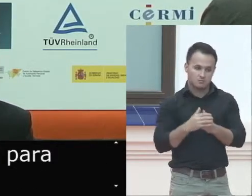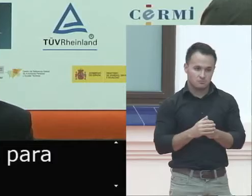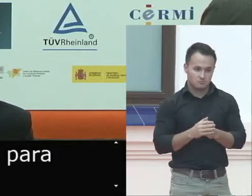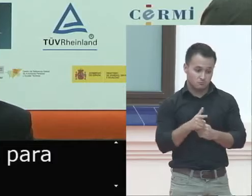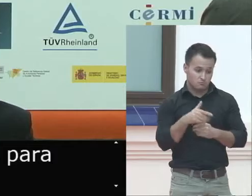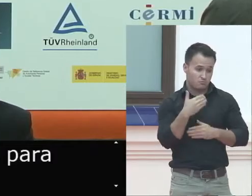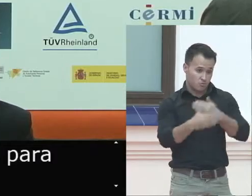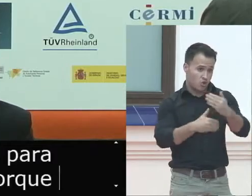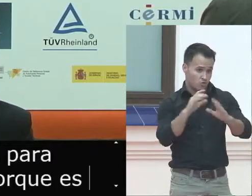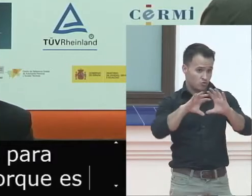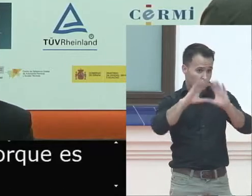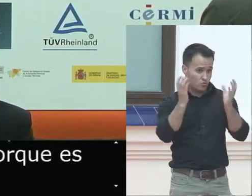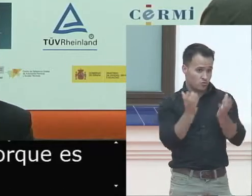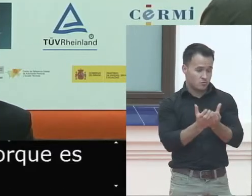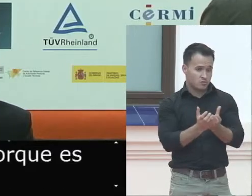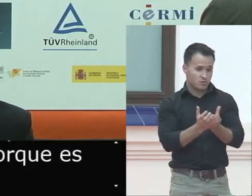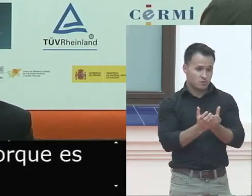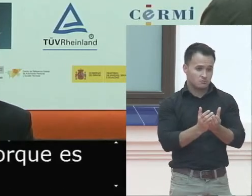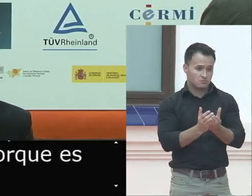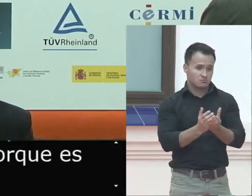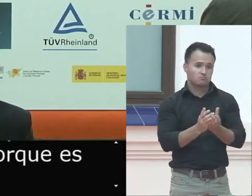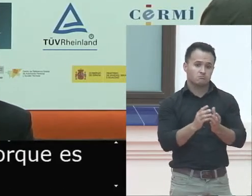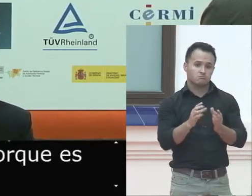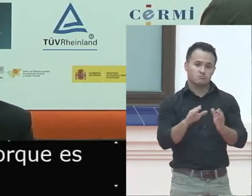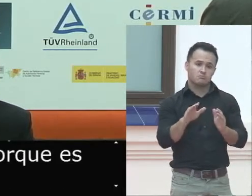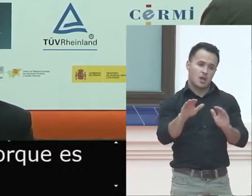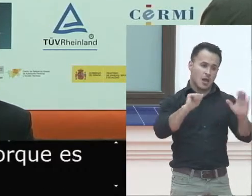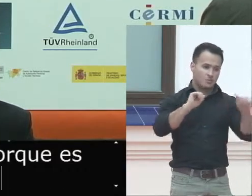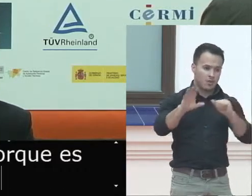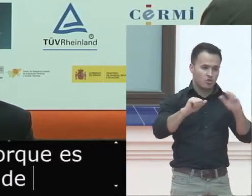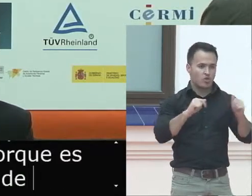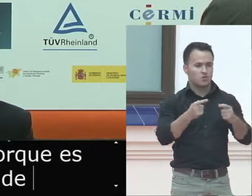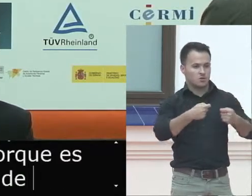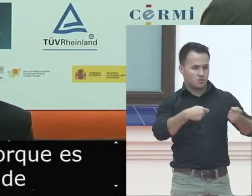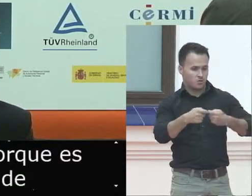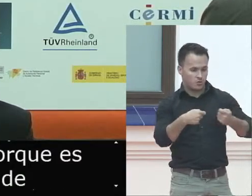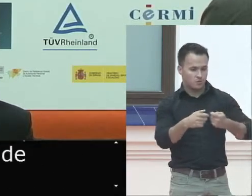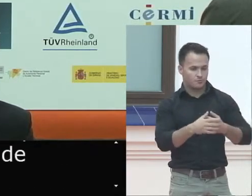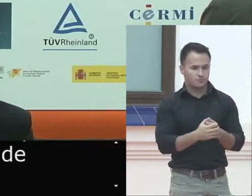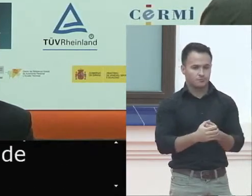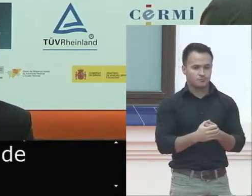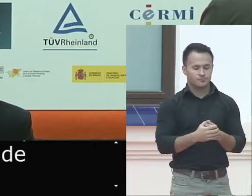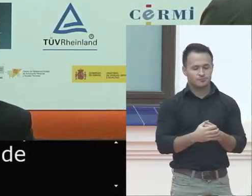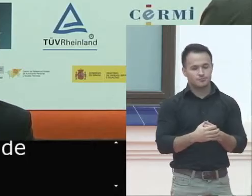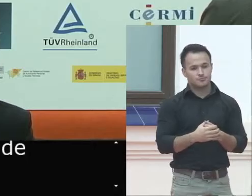es un proceso global de negociación y renegociación.